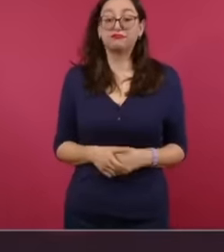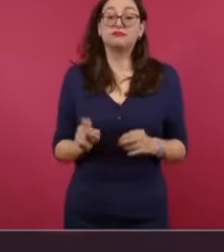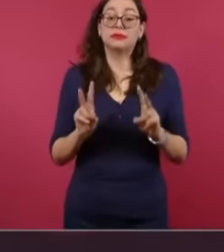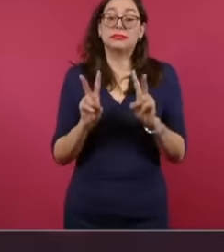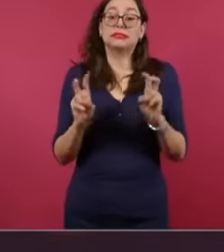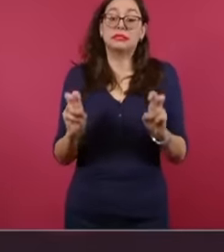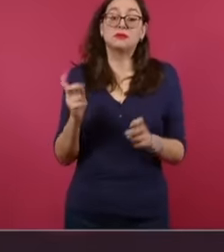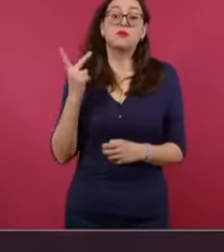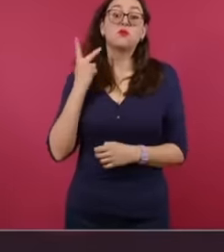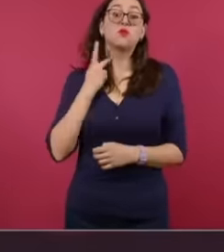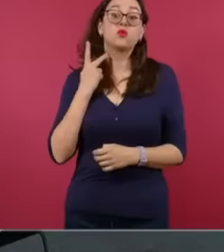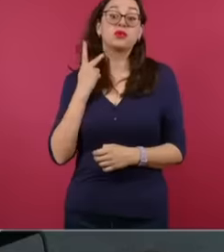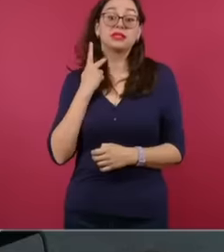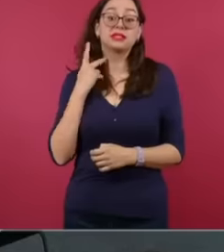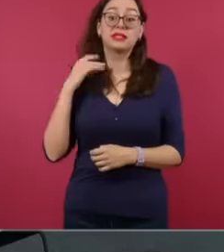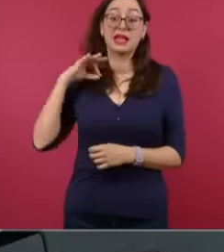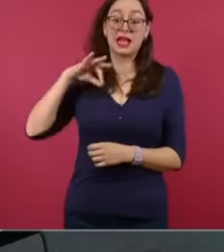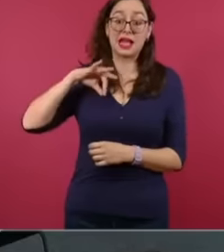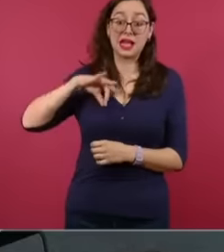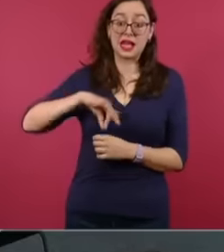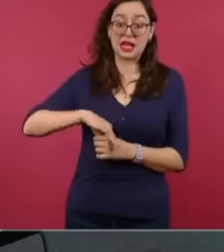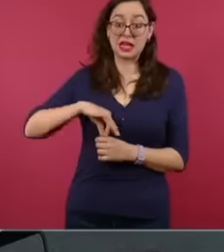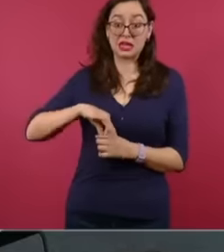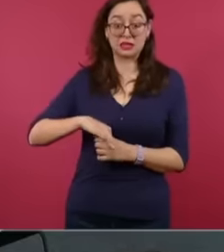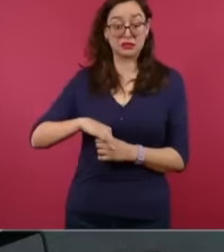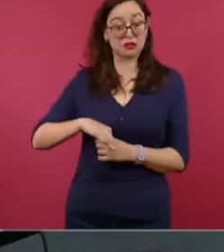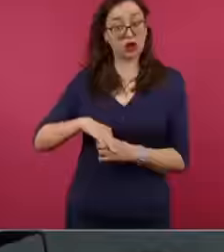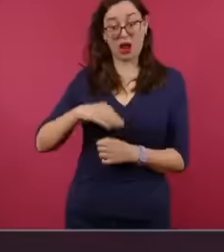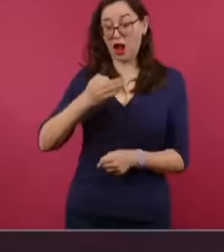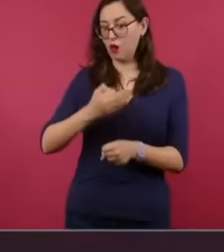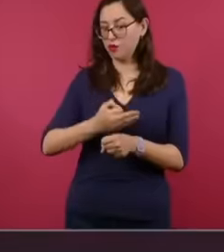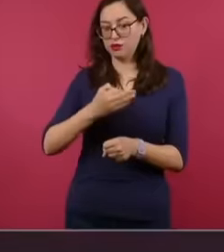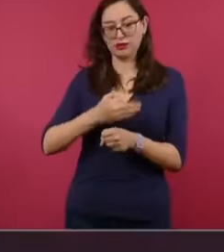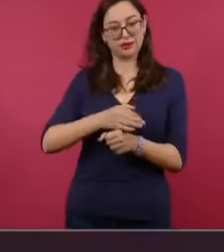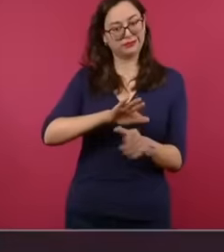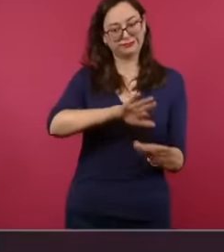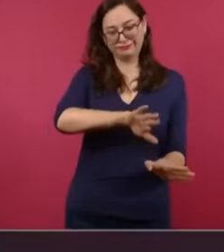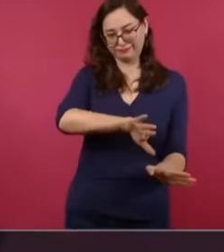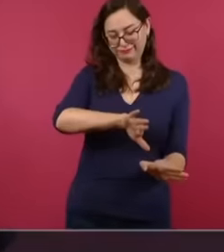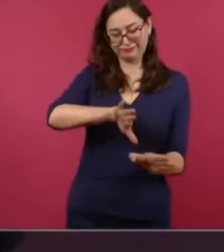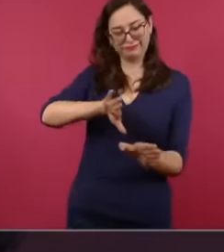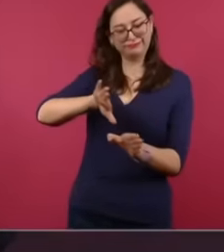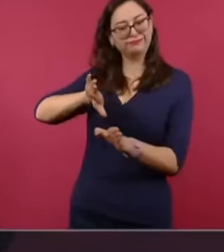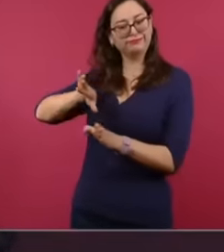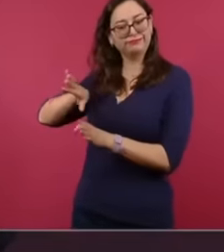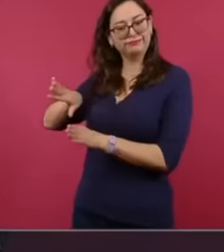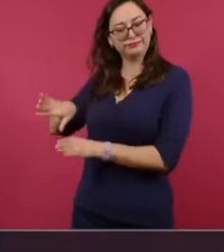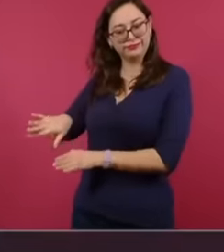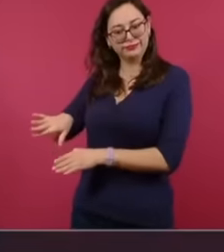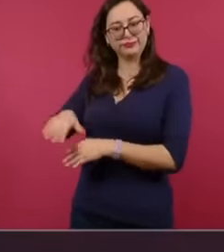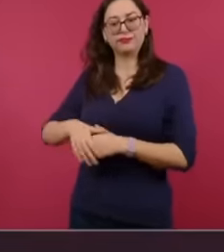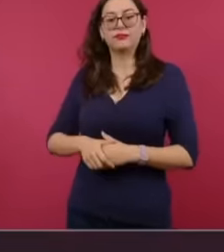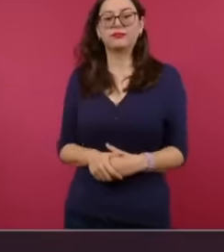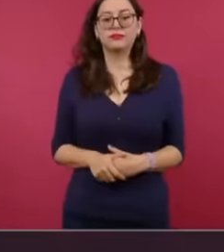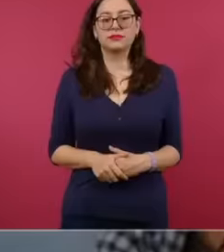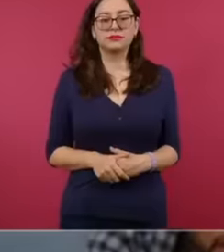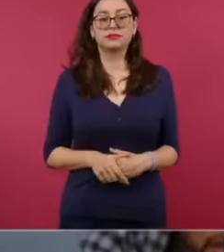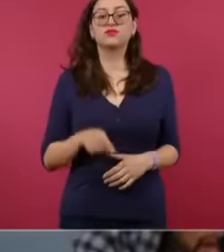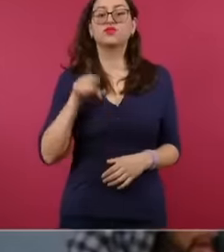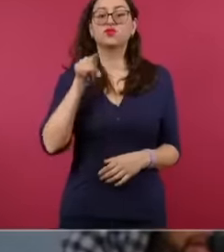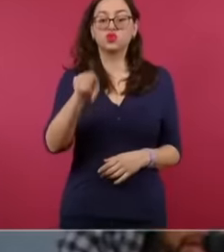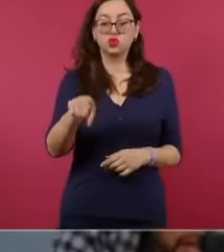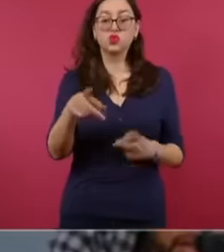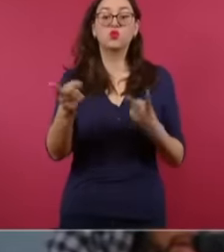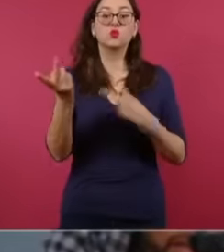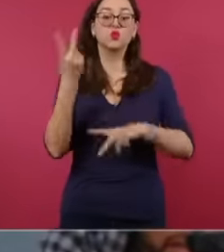política electoral, ¿sí? Vamos a dejarla de lado. Porque tú sí, vienes aquí. Dejémoslo lo tú de vienes